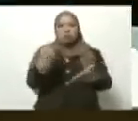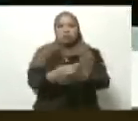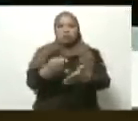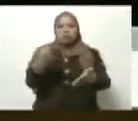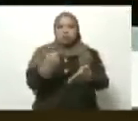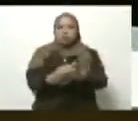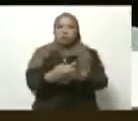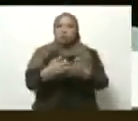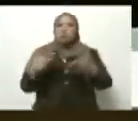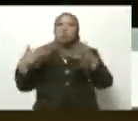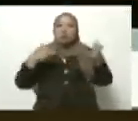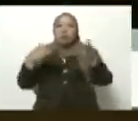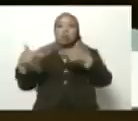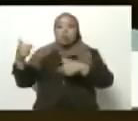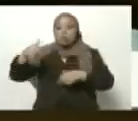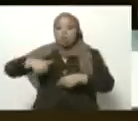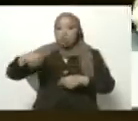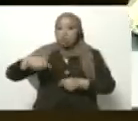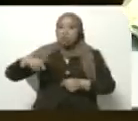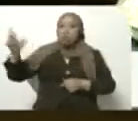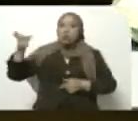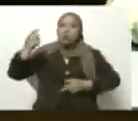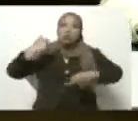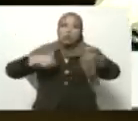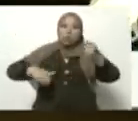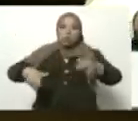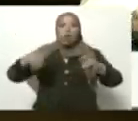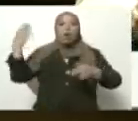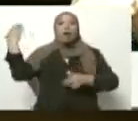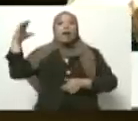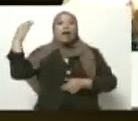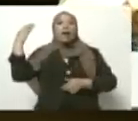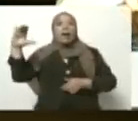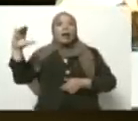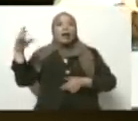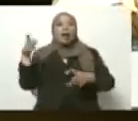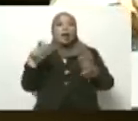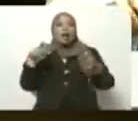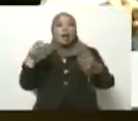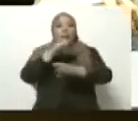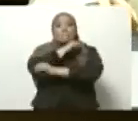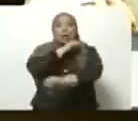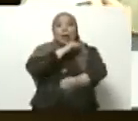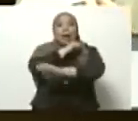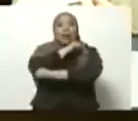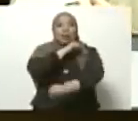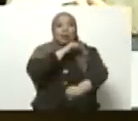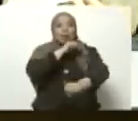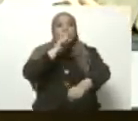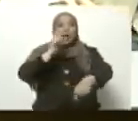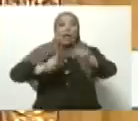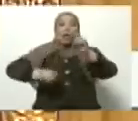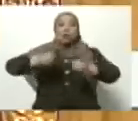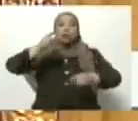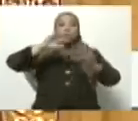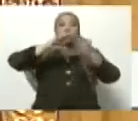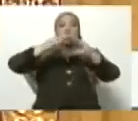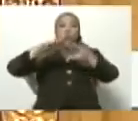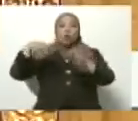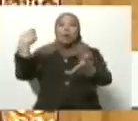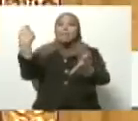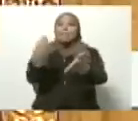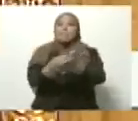armadas en las capitales. Aquí ocurrió en una de esas ocasiones, grupos armados en cierta zona de Caracas fueron pagados